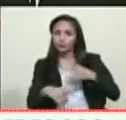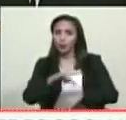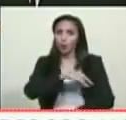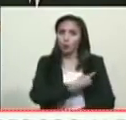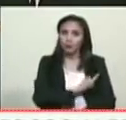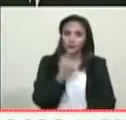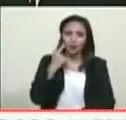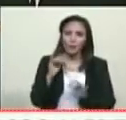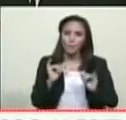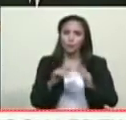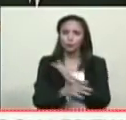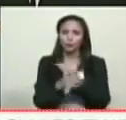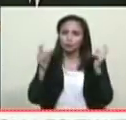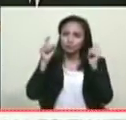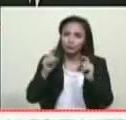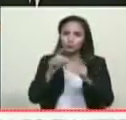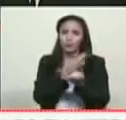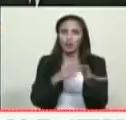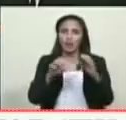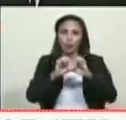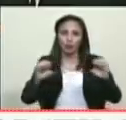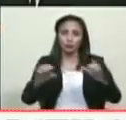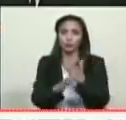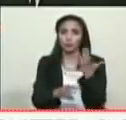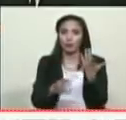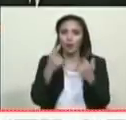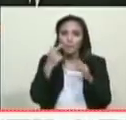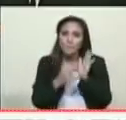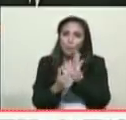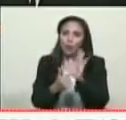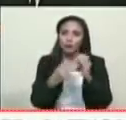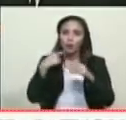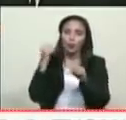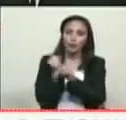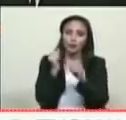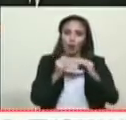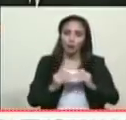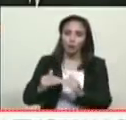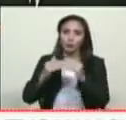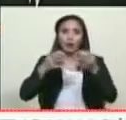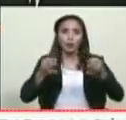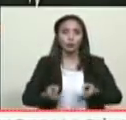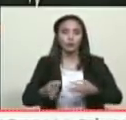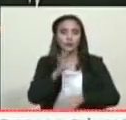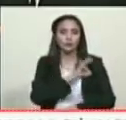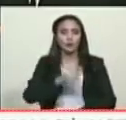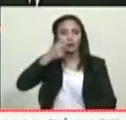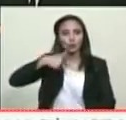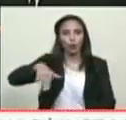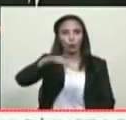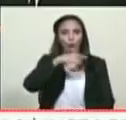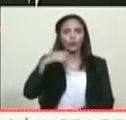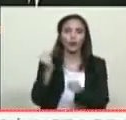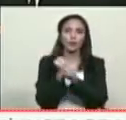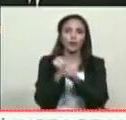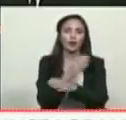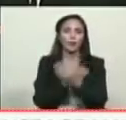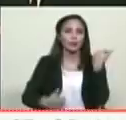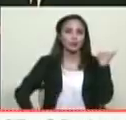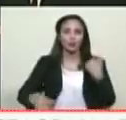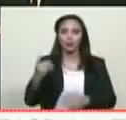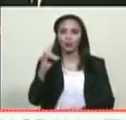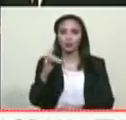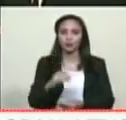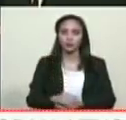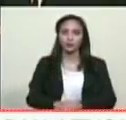casas de enseñanza superior que valoran las acciones de igualdad, justicia social que ejecuta para el pueblo